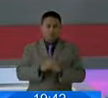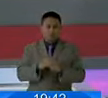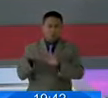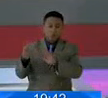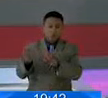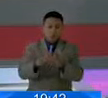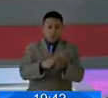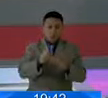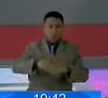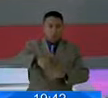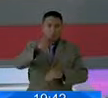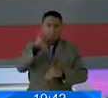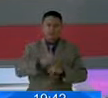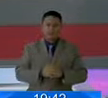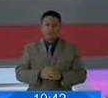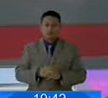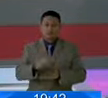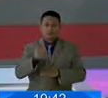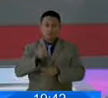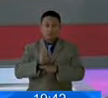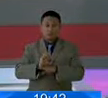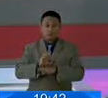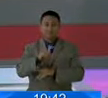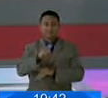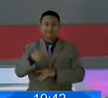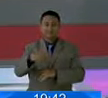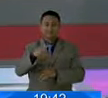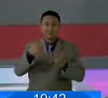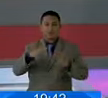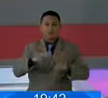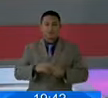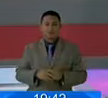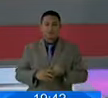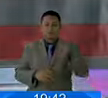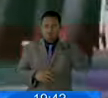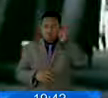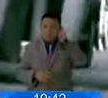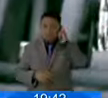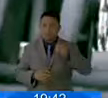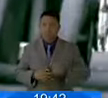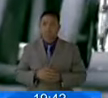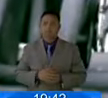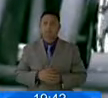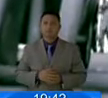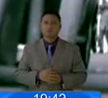cada vez son más en la región y Ecuador es parte de estas estadísticas.